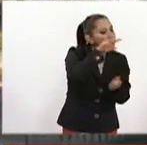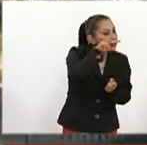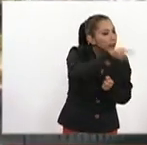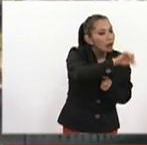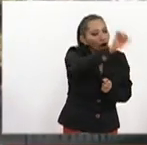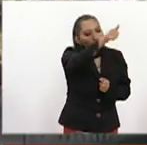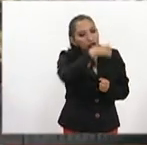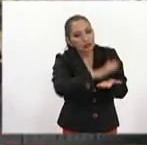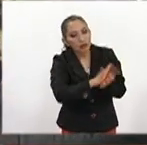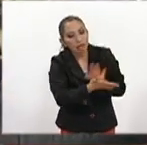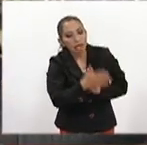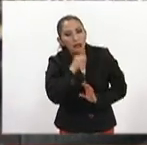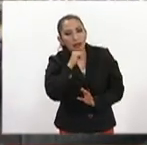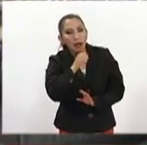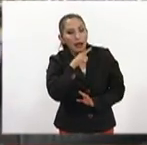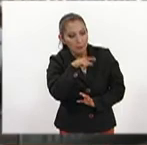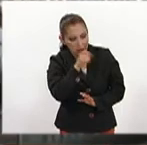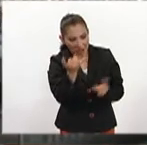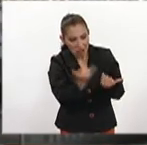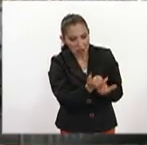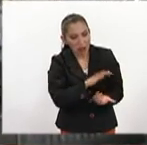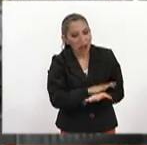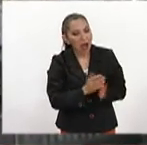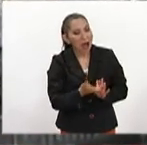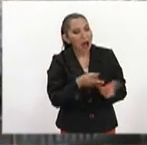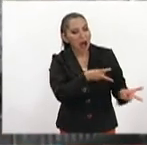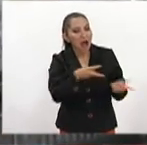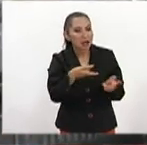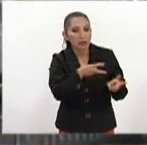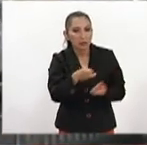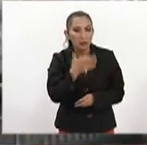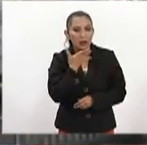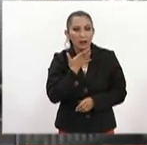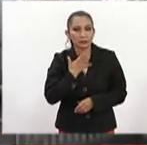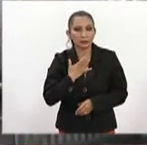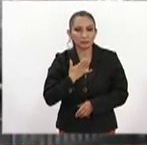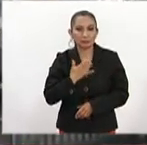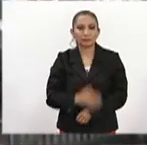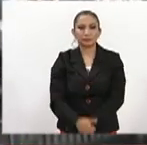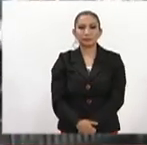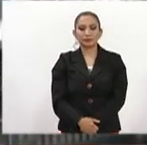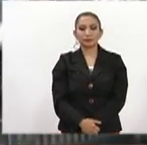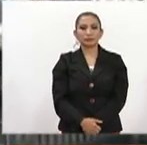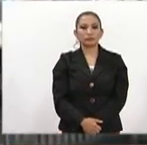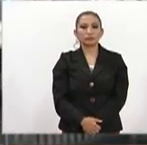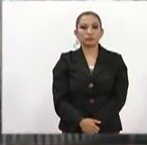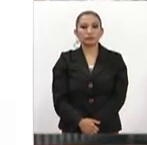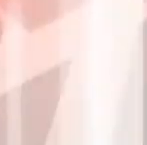de encontrar a otros trabajadores que también pudieron haber incurrido en estos actos ilícitos.